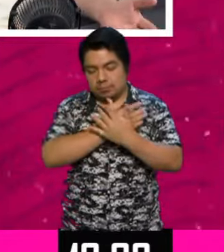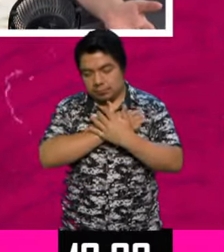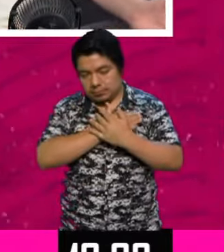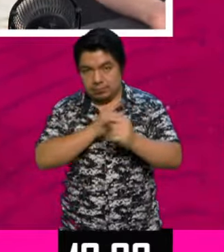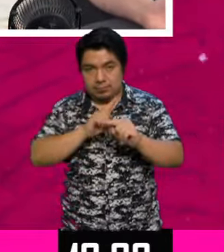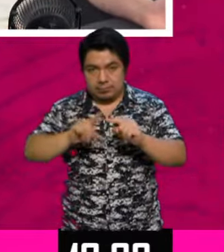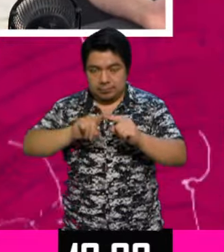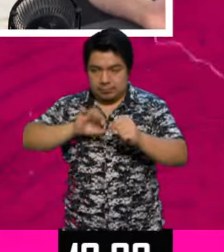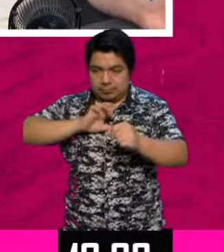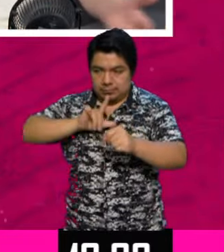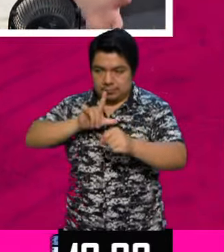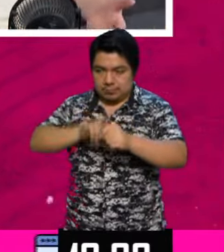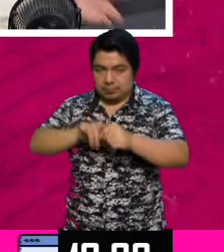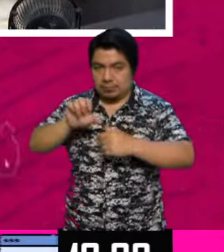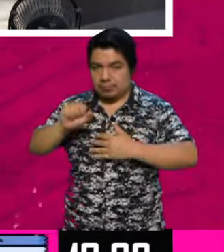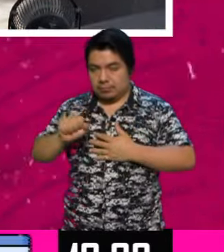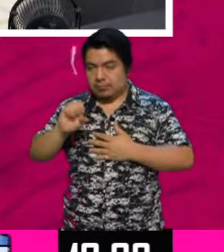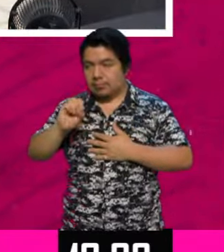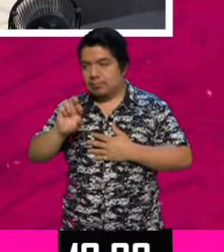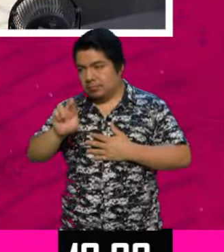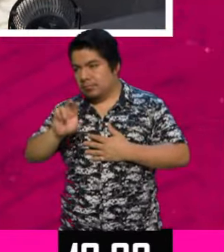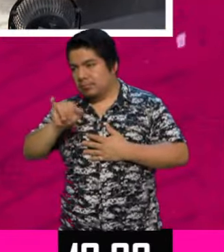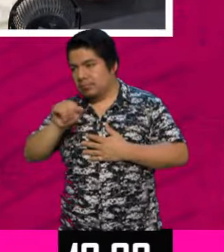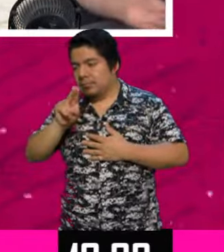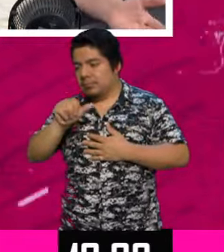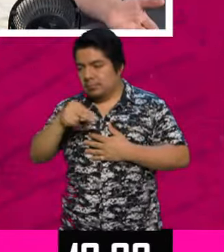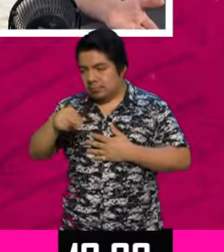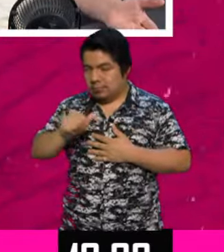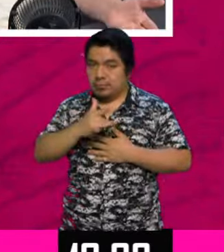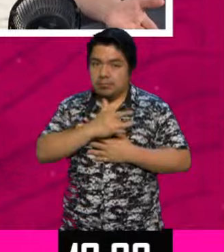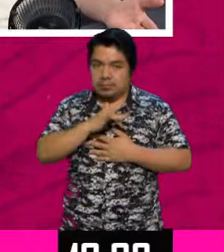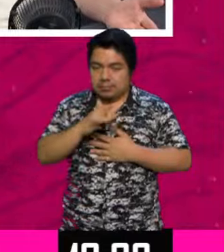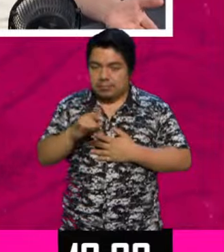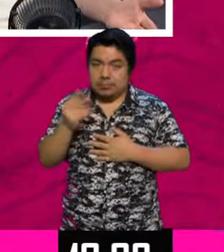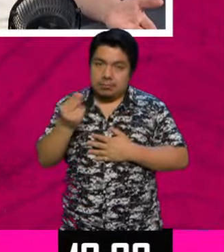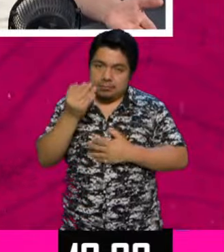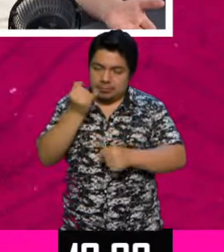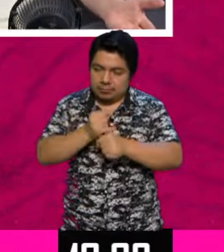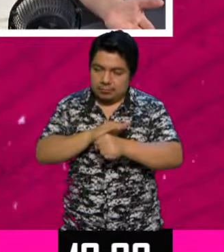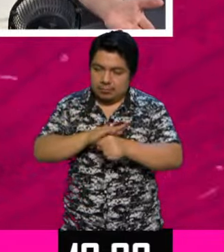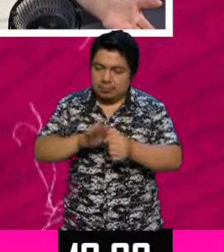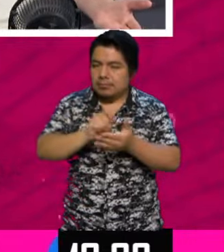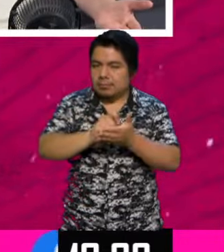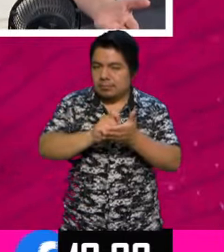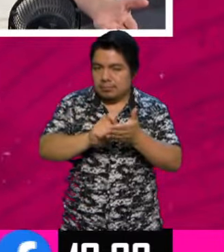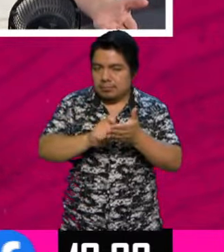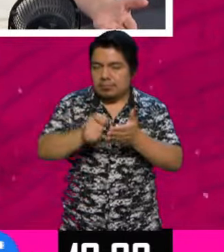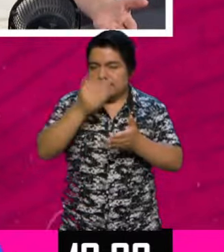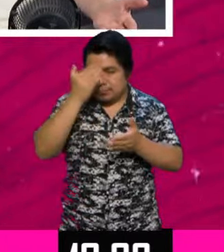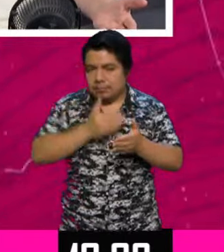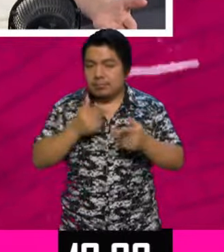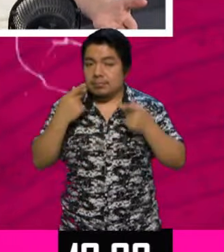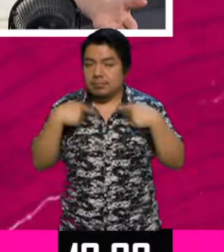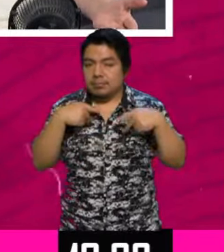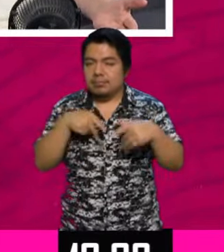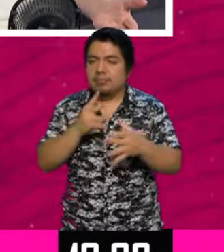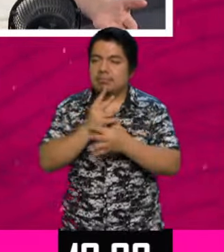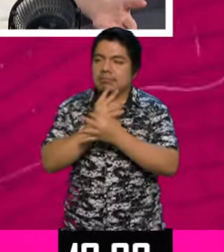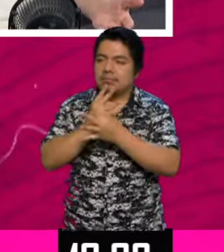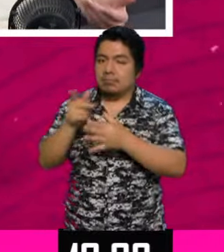en es la que... obra de Sor Juana, ella estaba enamorada de la pues reina. Sí, si no, eso era imposible de ser escrito. Pues sí. Exacto. La gente dice, es que era